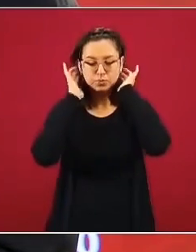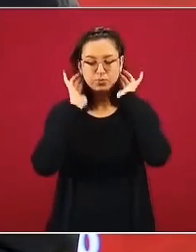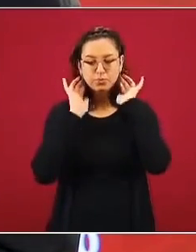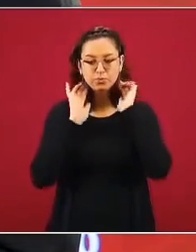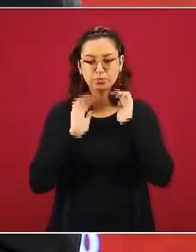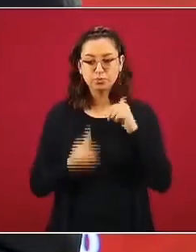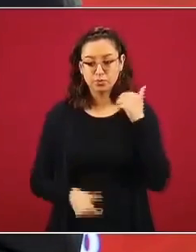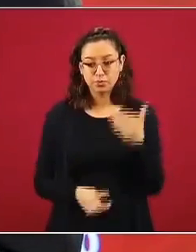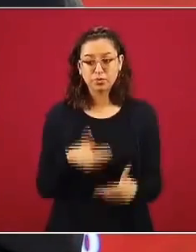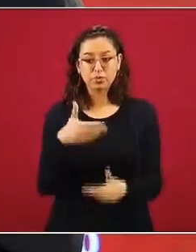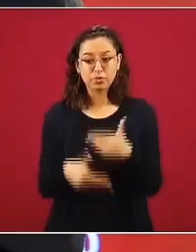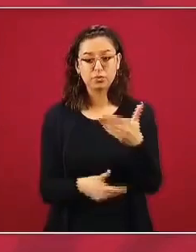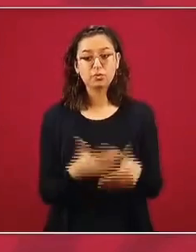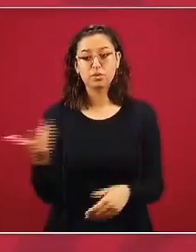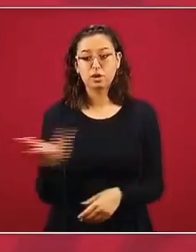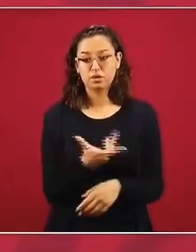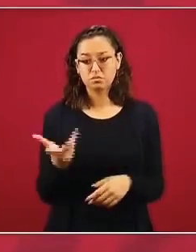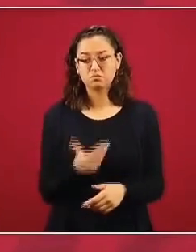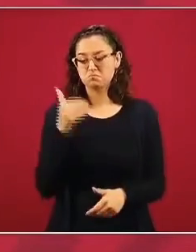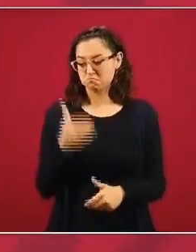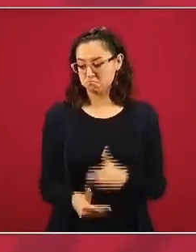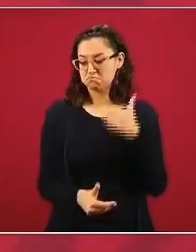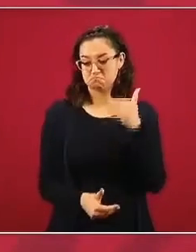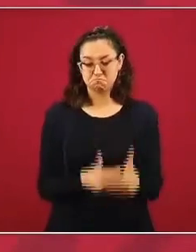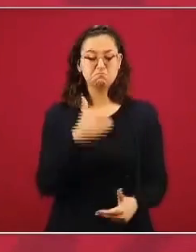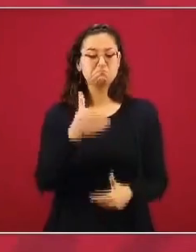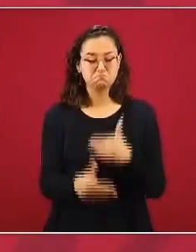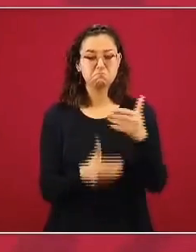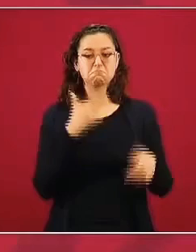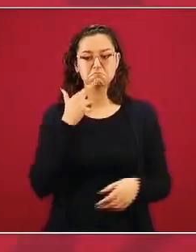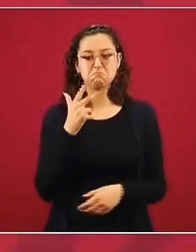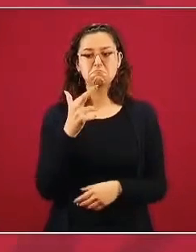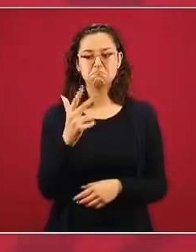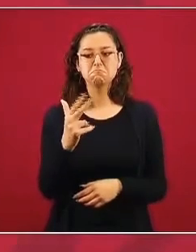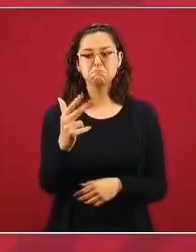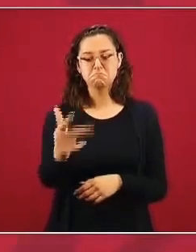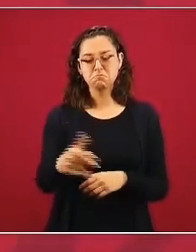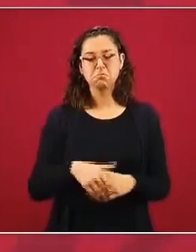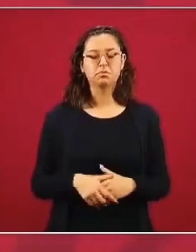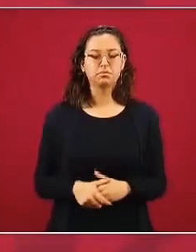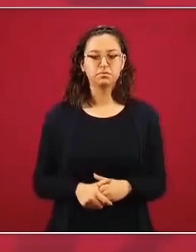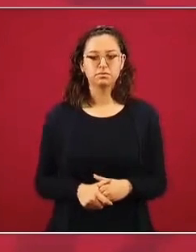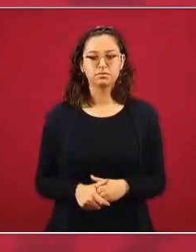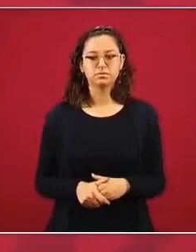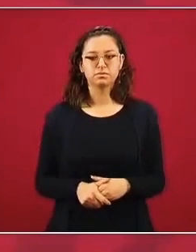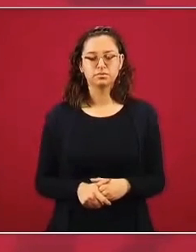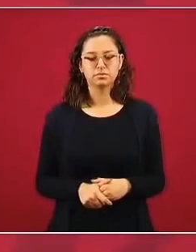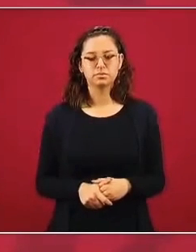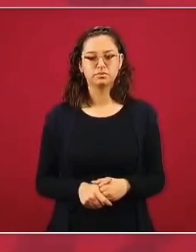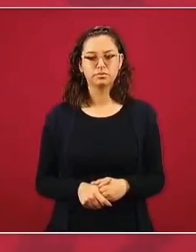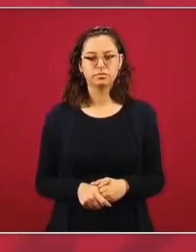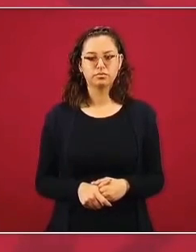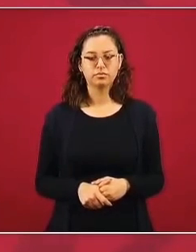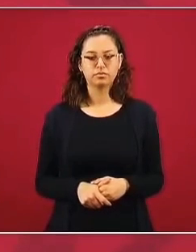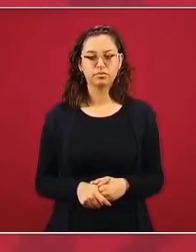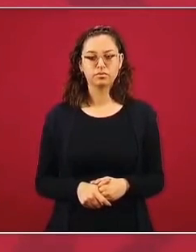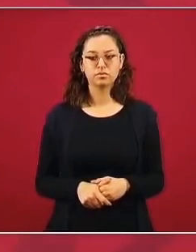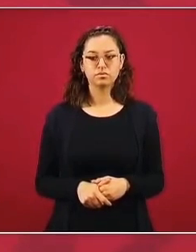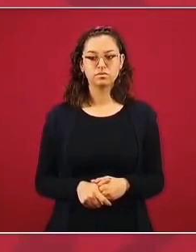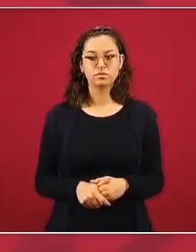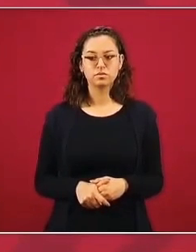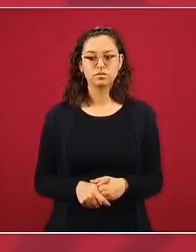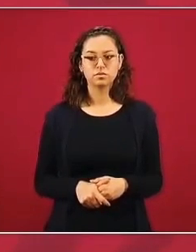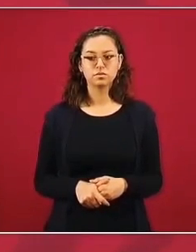y se ha ido avanzando. Y no ha habido tampoco